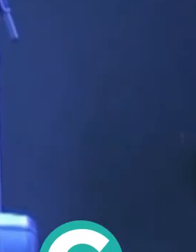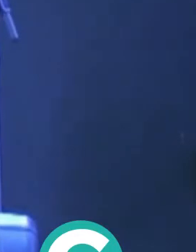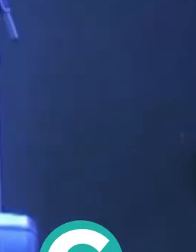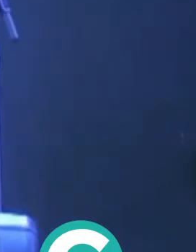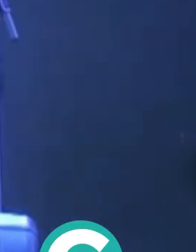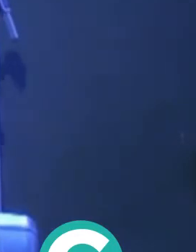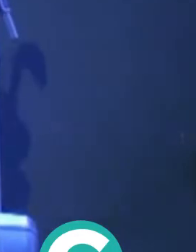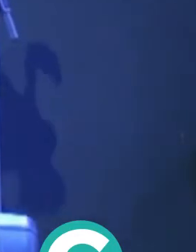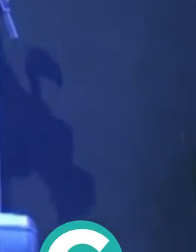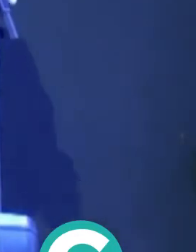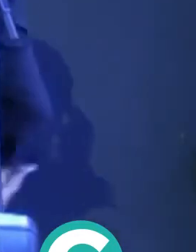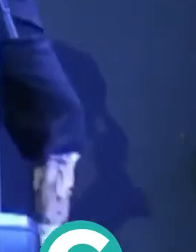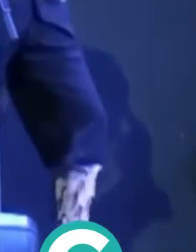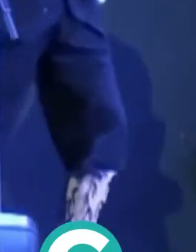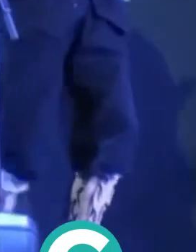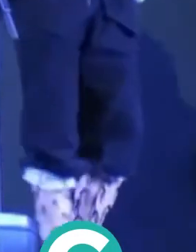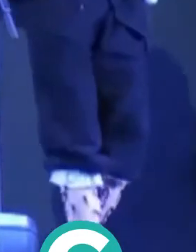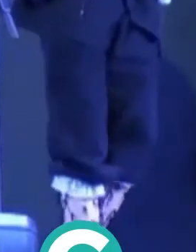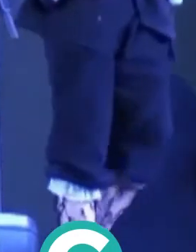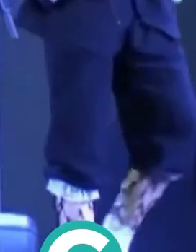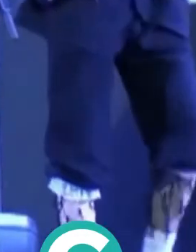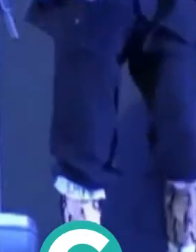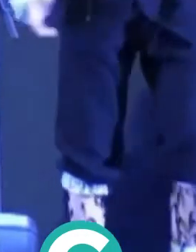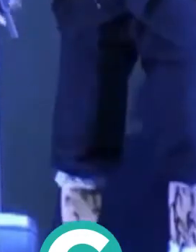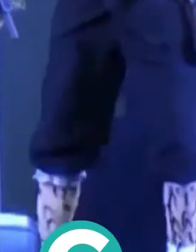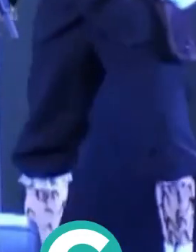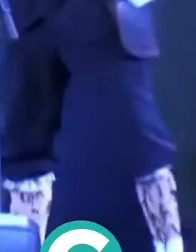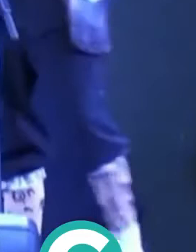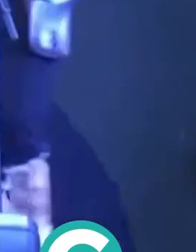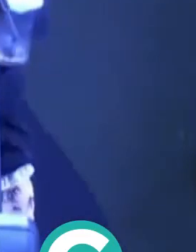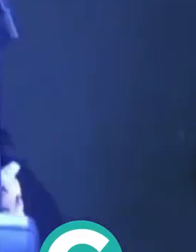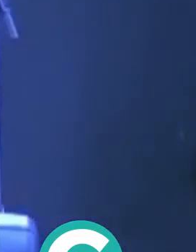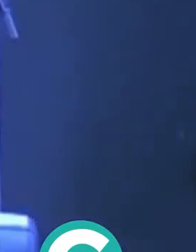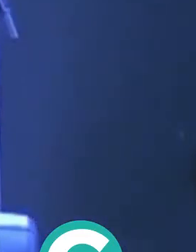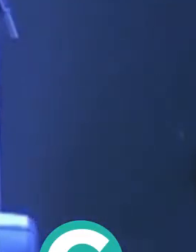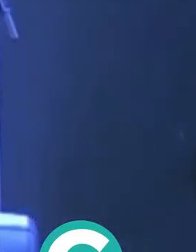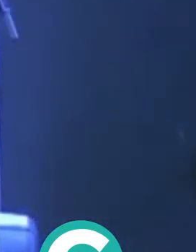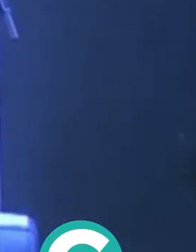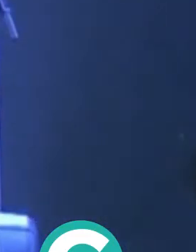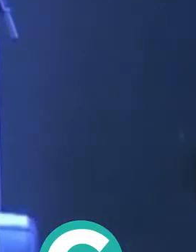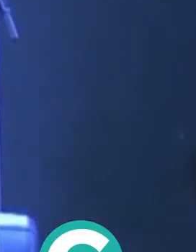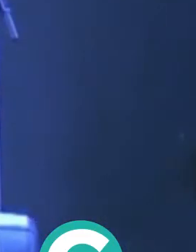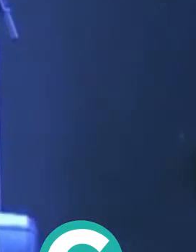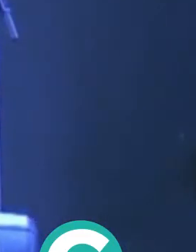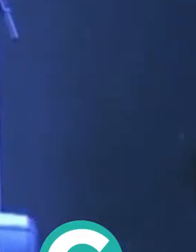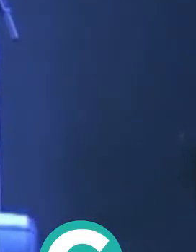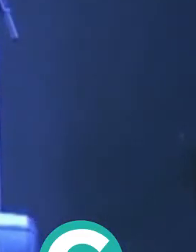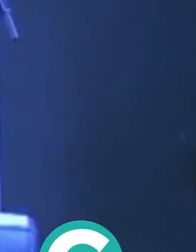Anacreonte español, bueno, que matiz. Entre a Santrago camina. Ríe de mi cuerpo.